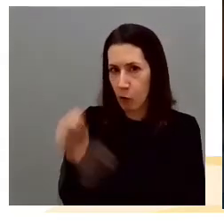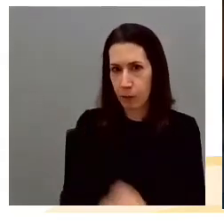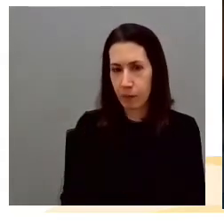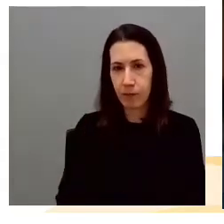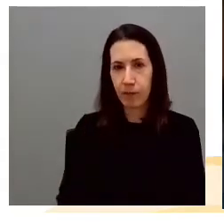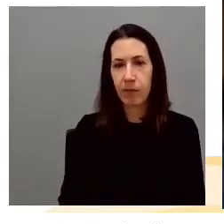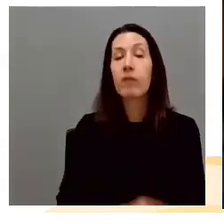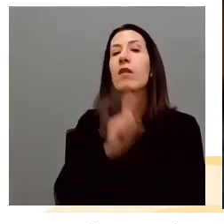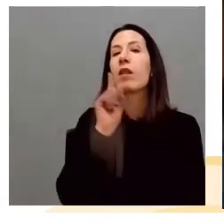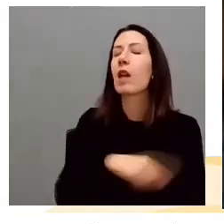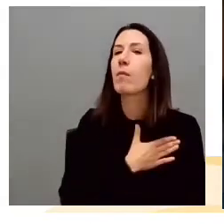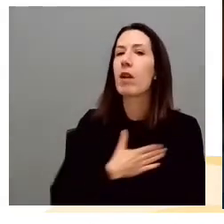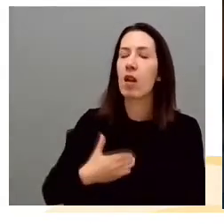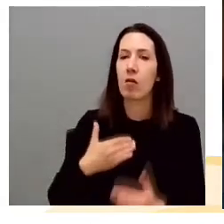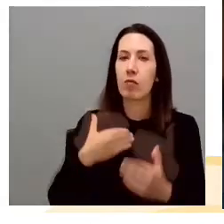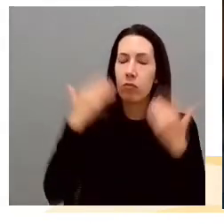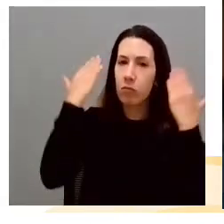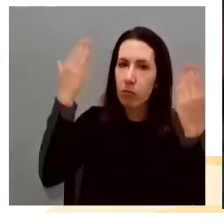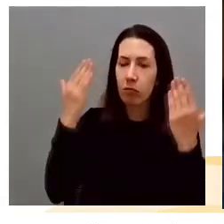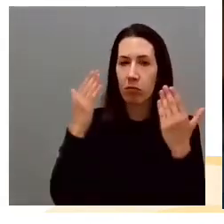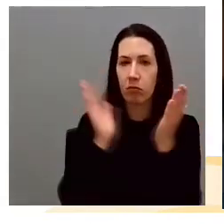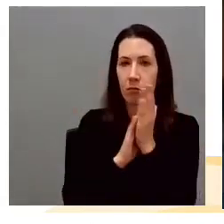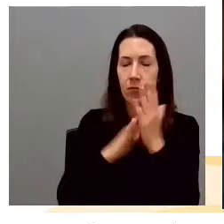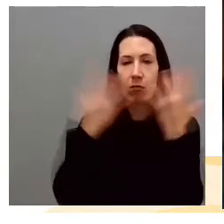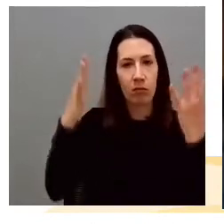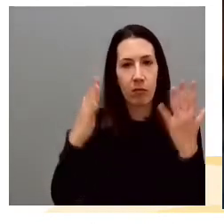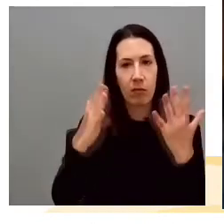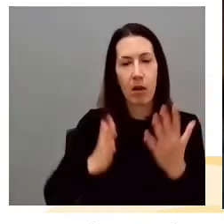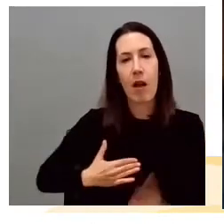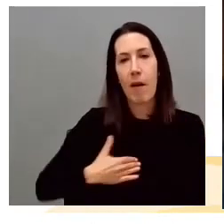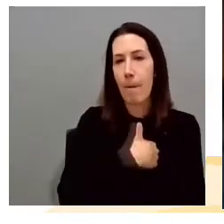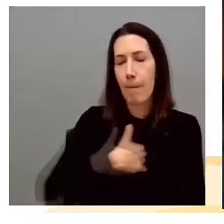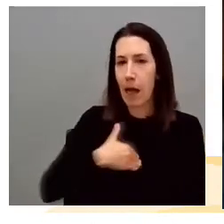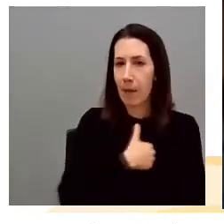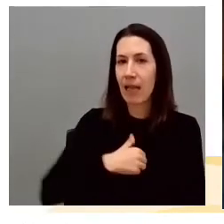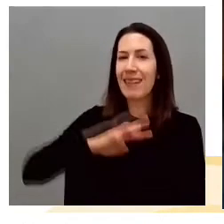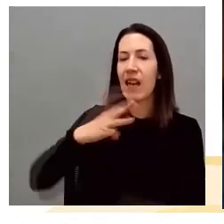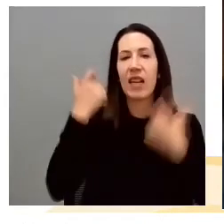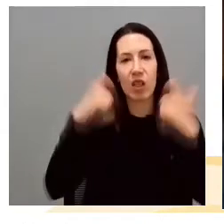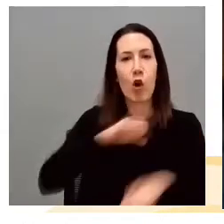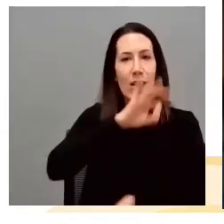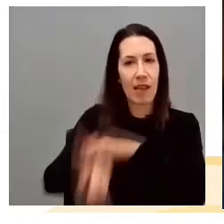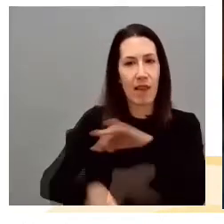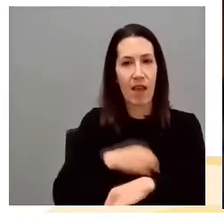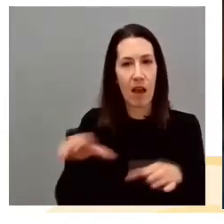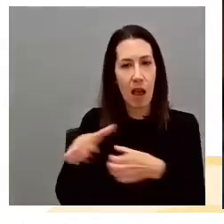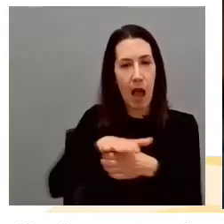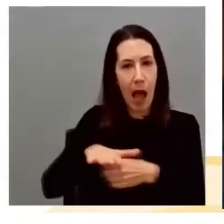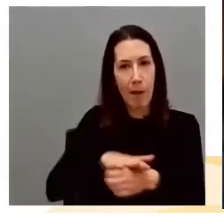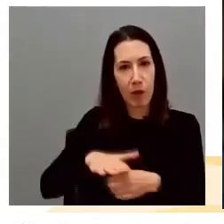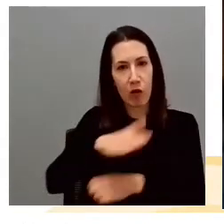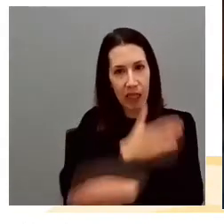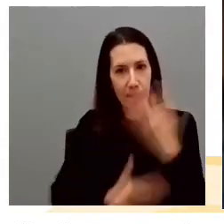realzar el papel del tercer sector, de la sociedad civil organizada, del mundo de la discapacidad, donde hay mucha sociedad civil, donde hay